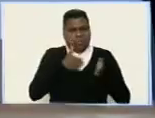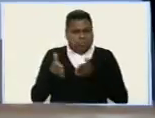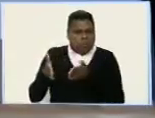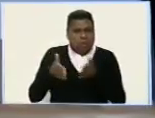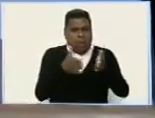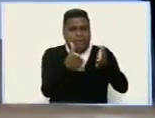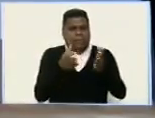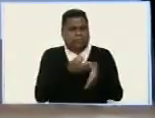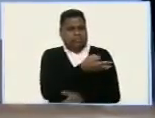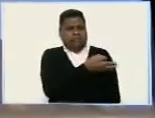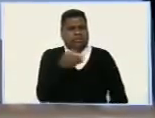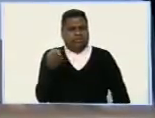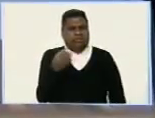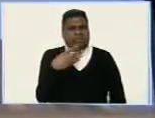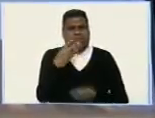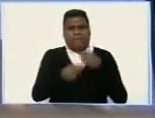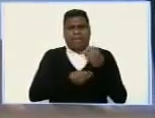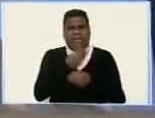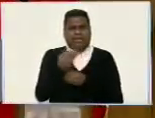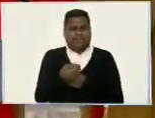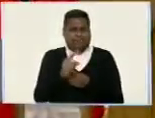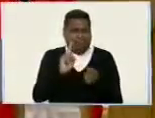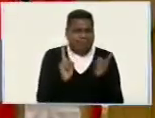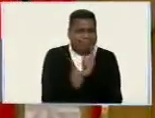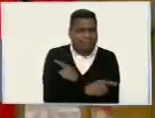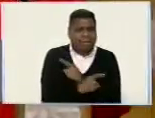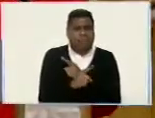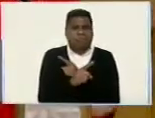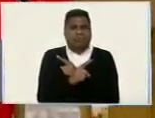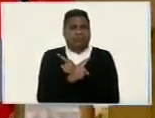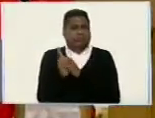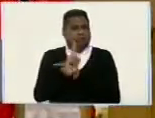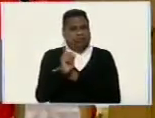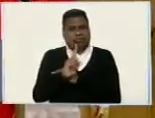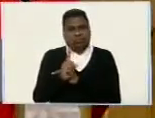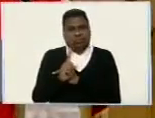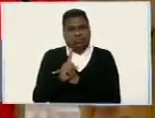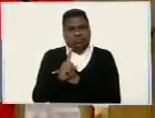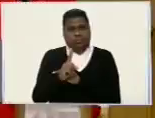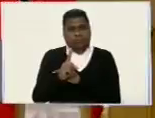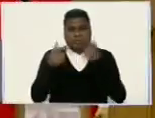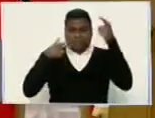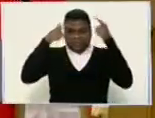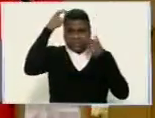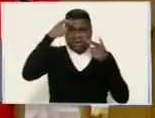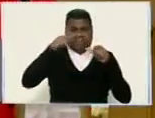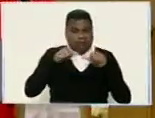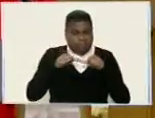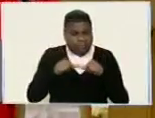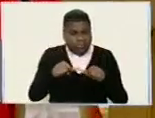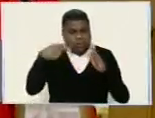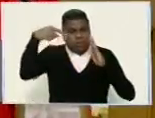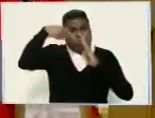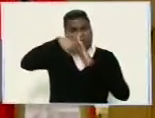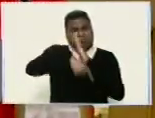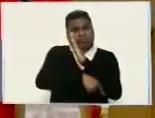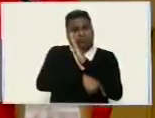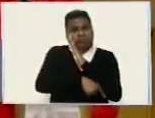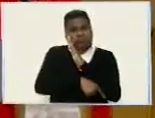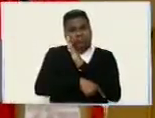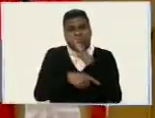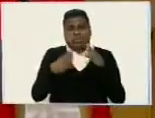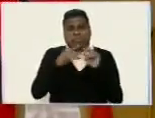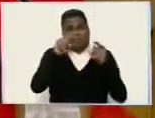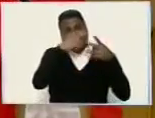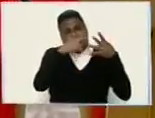correcto para hacer irreversible el modelo de Chávez, que no es otra cosa sino la profundización del modelo que está